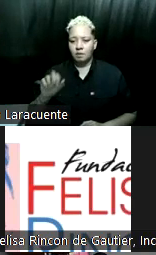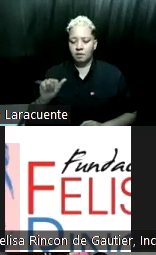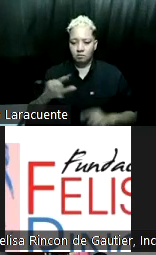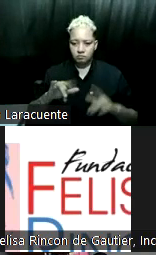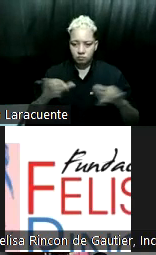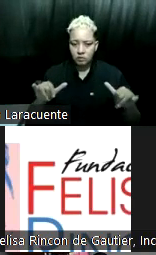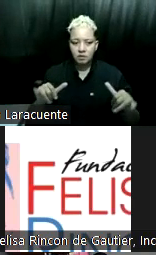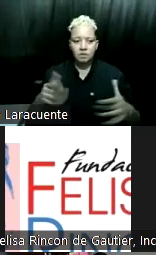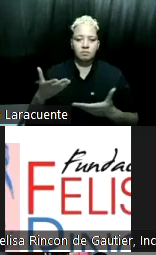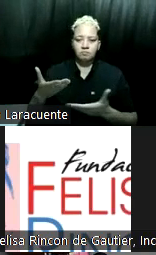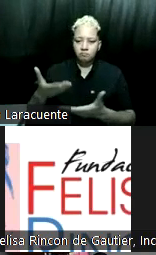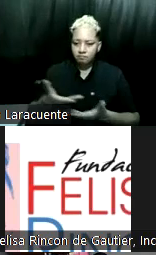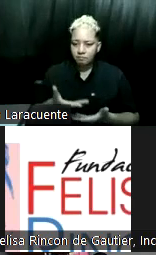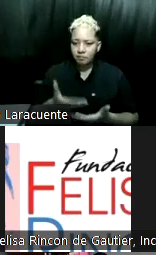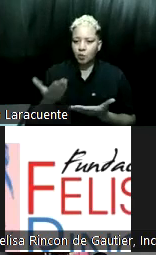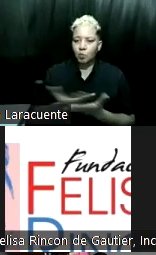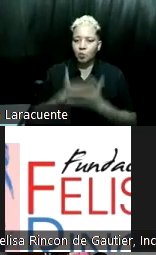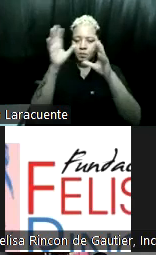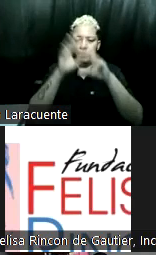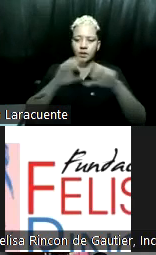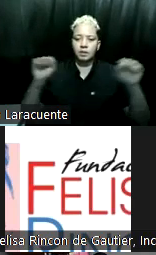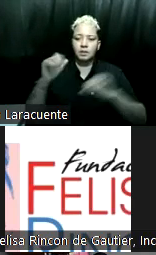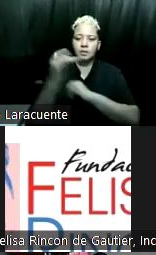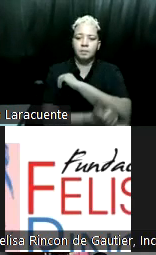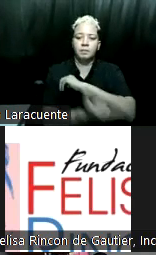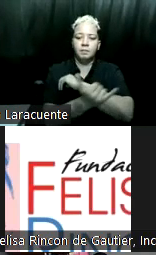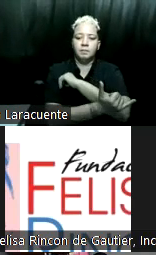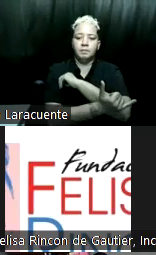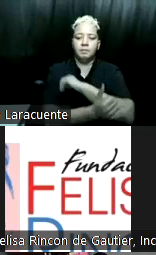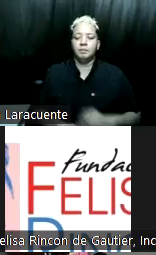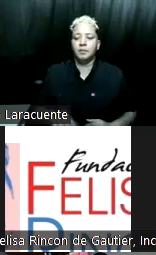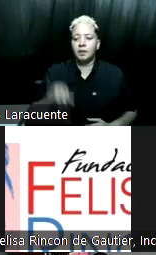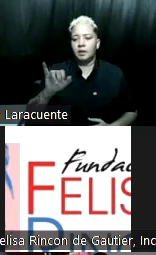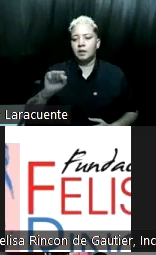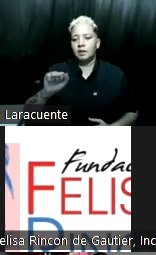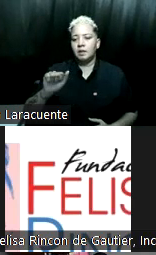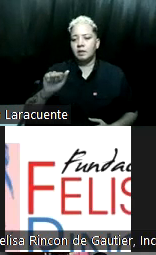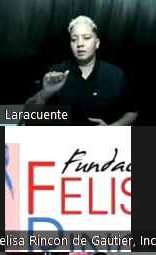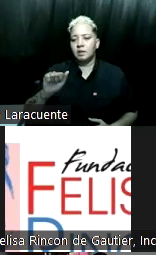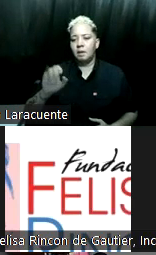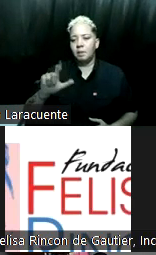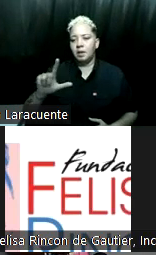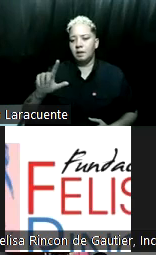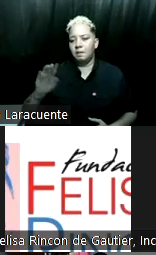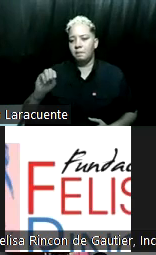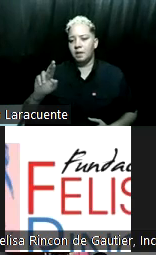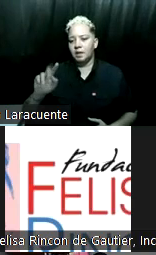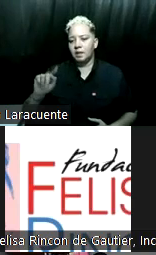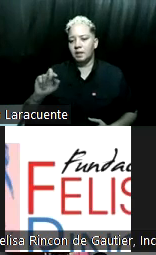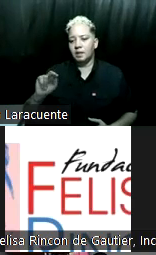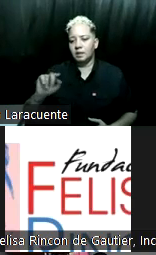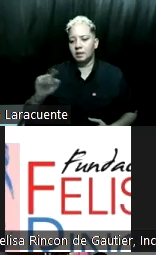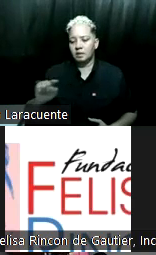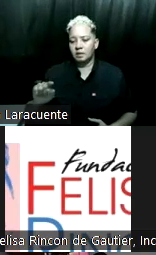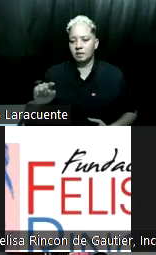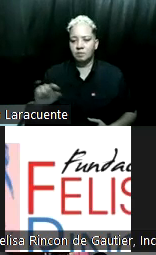fueron recibidos por la nueva presidenta del país, Isabel Martínez, viuda de Perón.